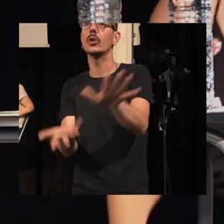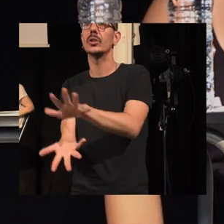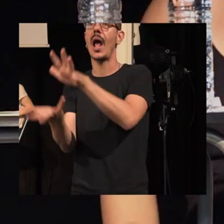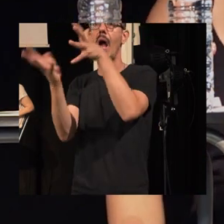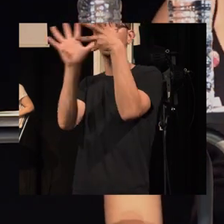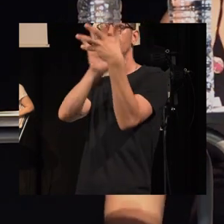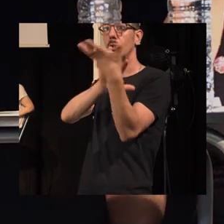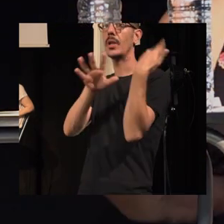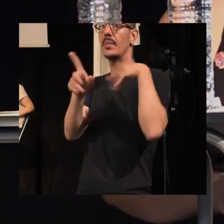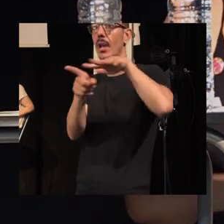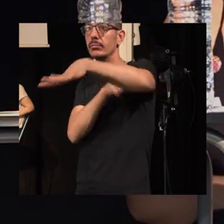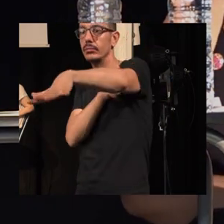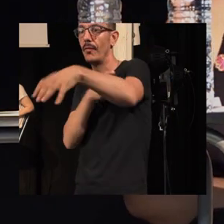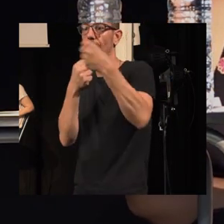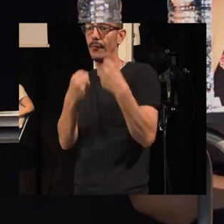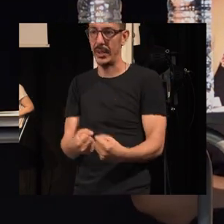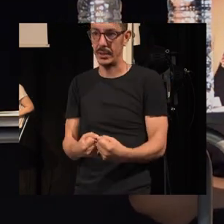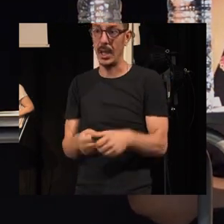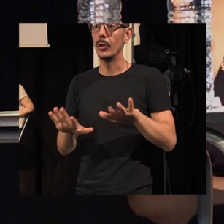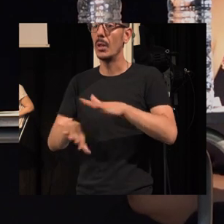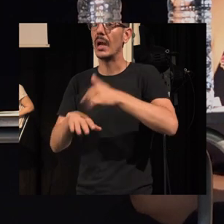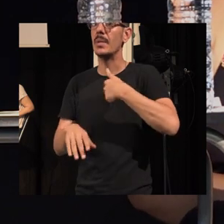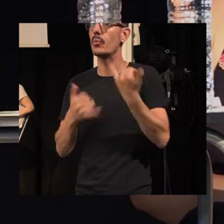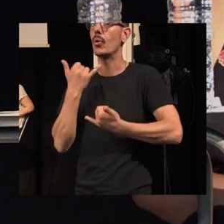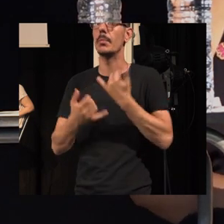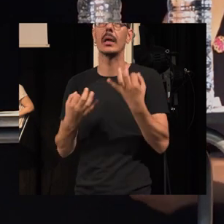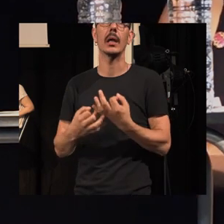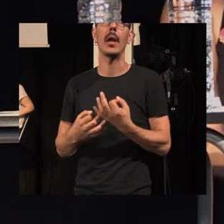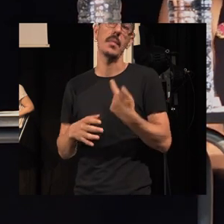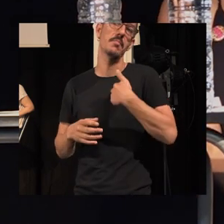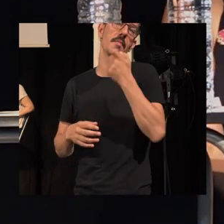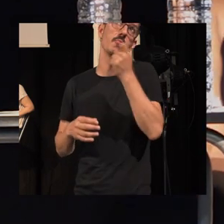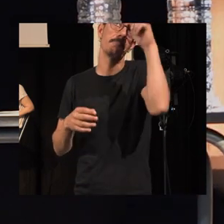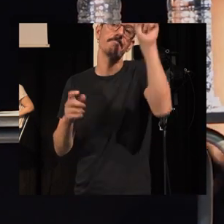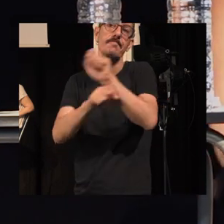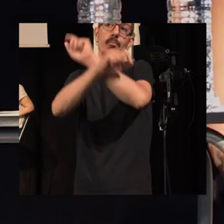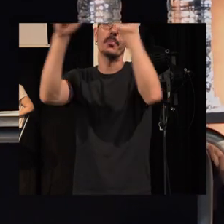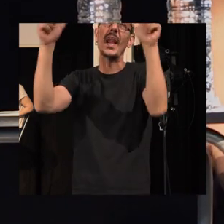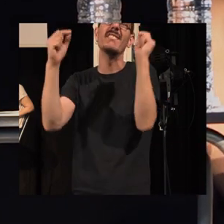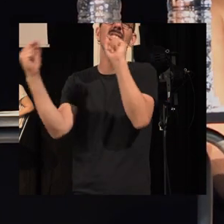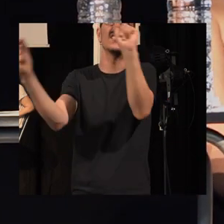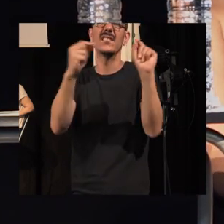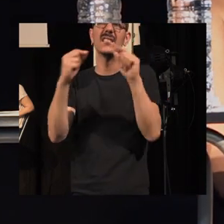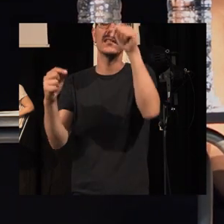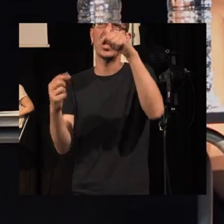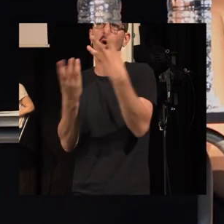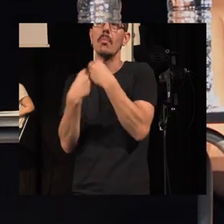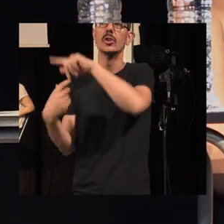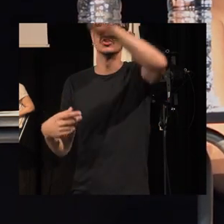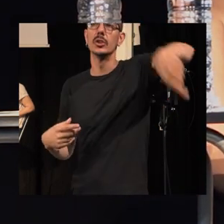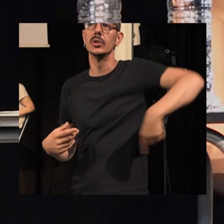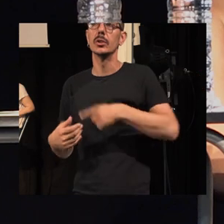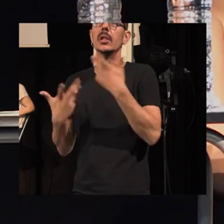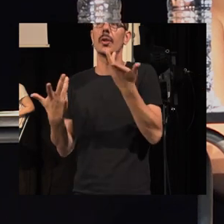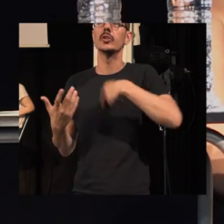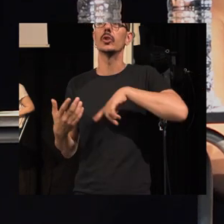el problema o la cuestión para mí ahora, y es lo que más me gustaría discutir con vosotras, es cómo se